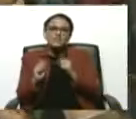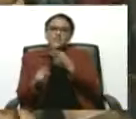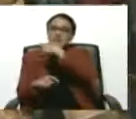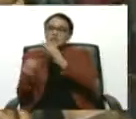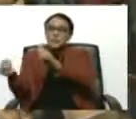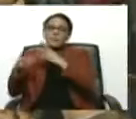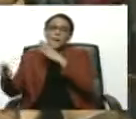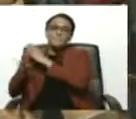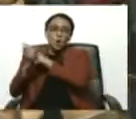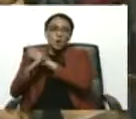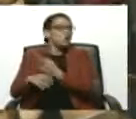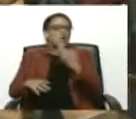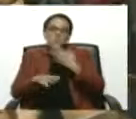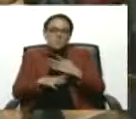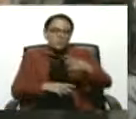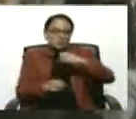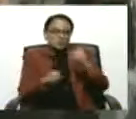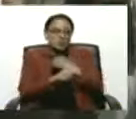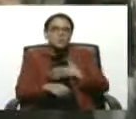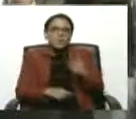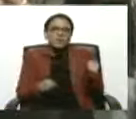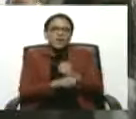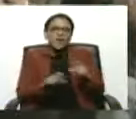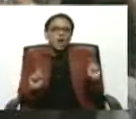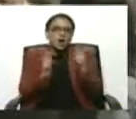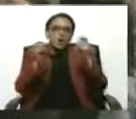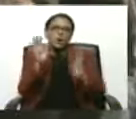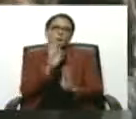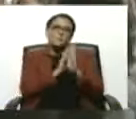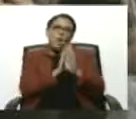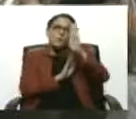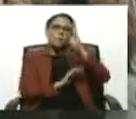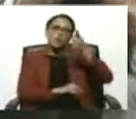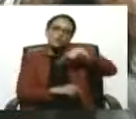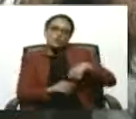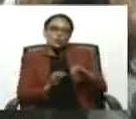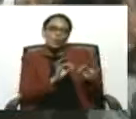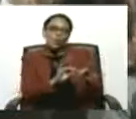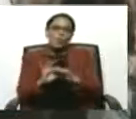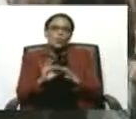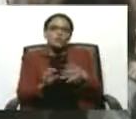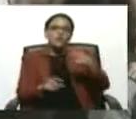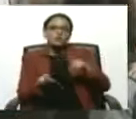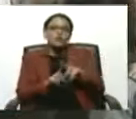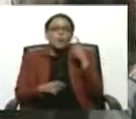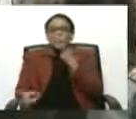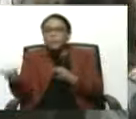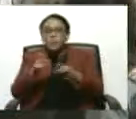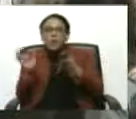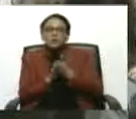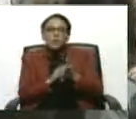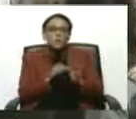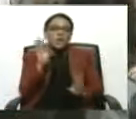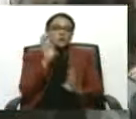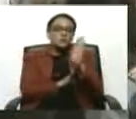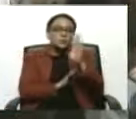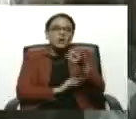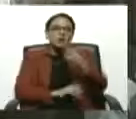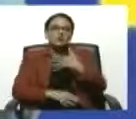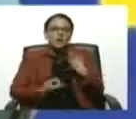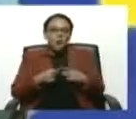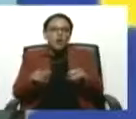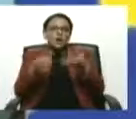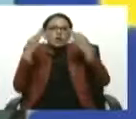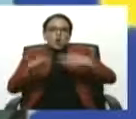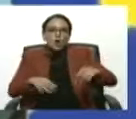Venezuela que en Unión Nacional anhela definitivamente su superación, la normalización